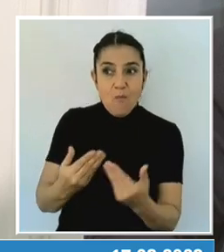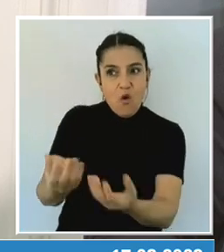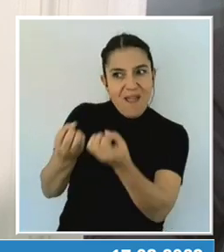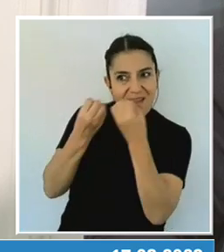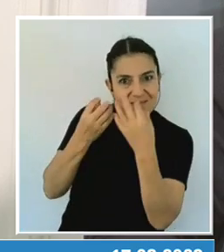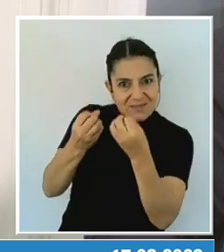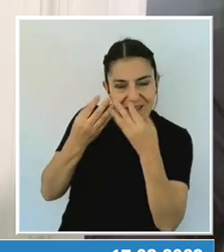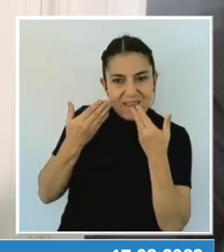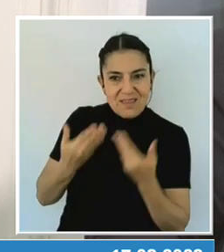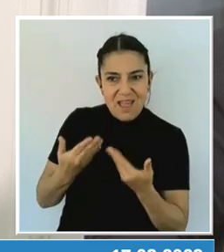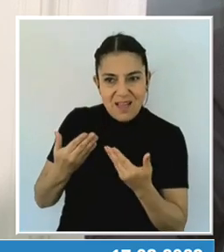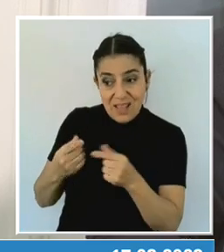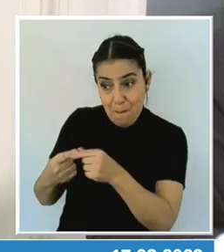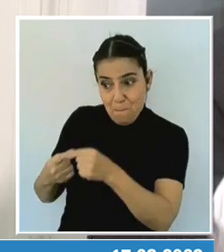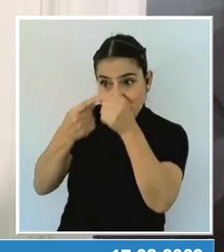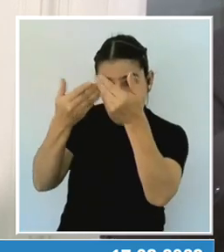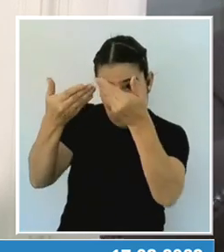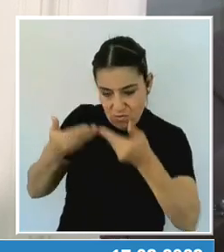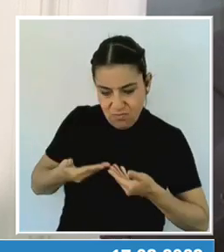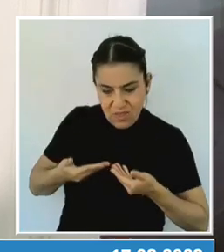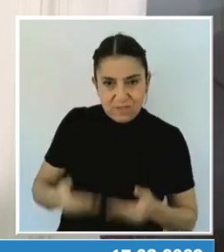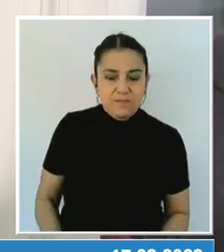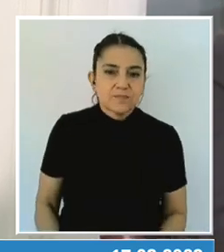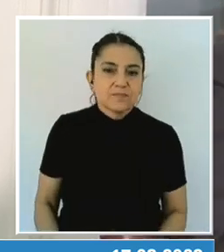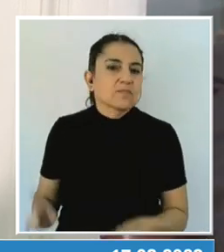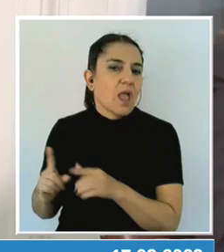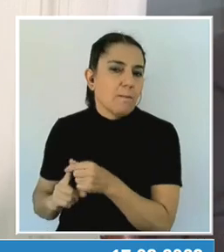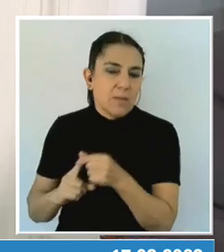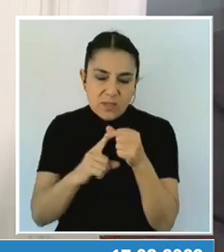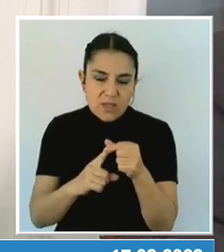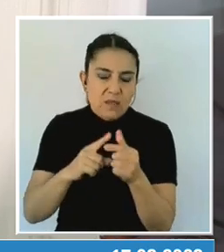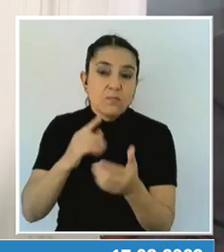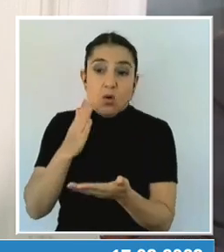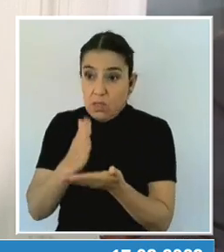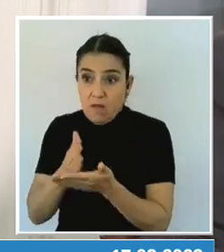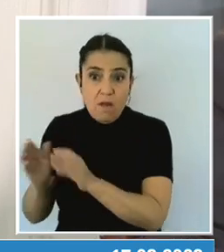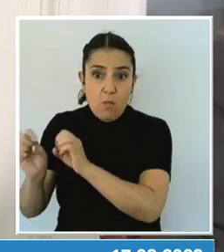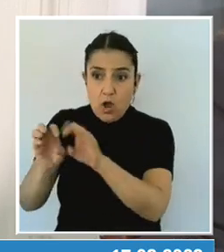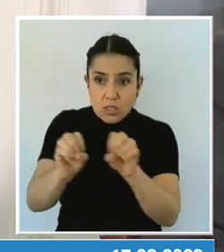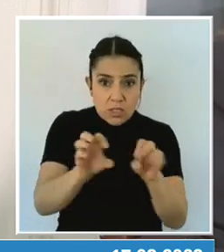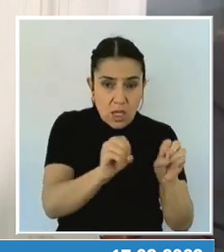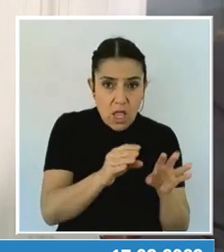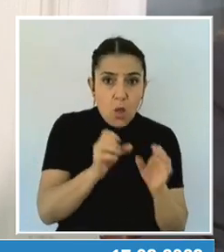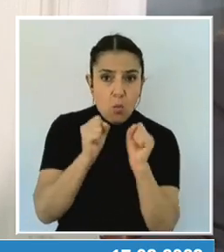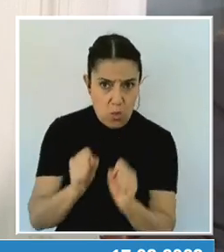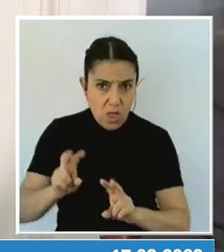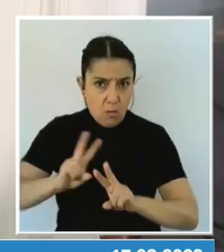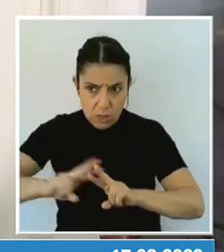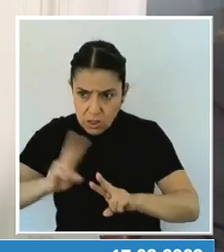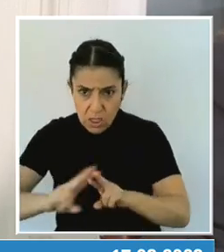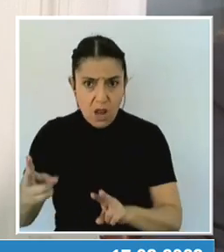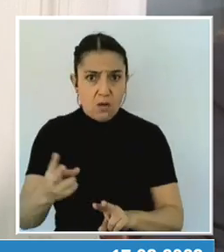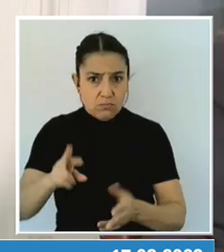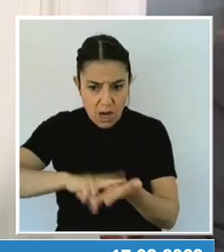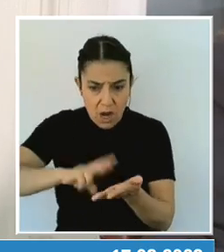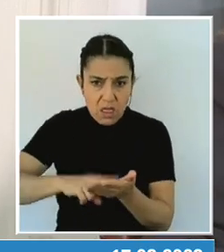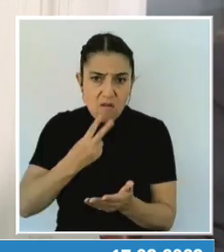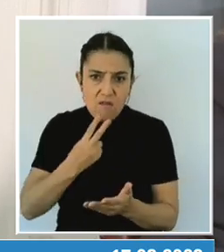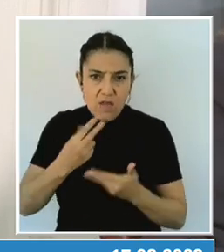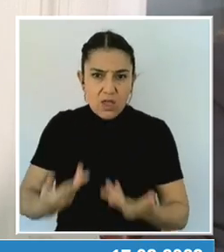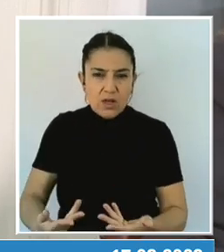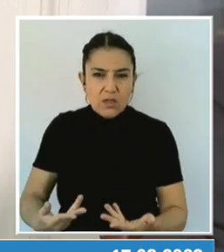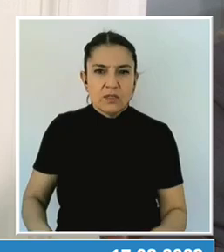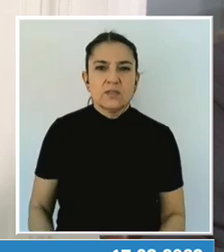los principios. Los principios hay que enseñarlos para poderlos practicarlos. Los principios hay que vivirlos